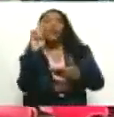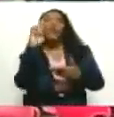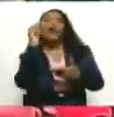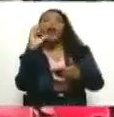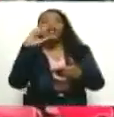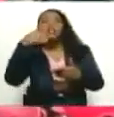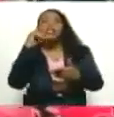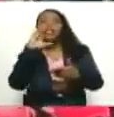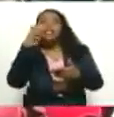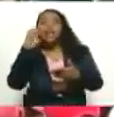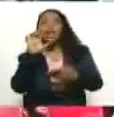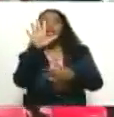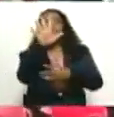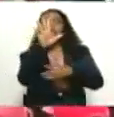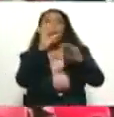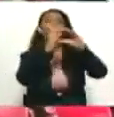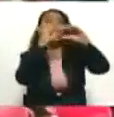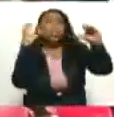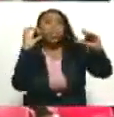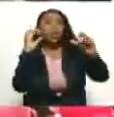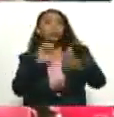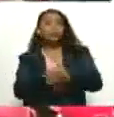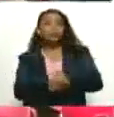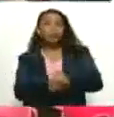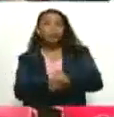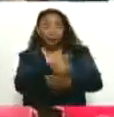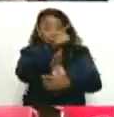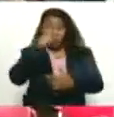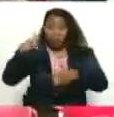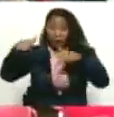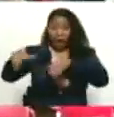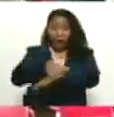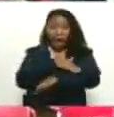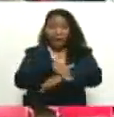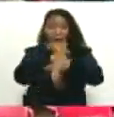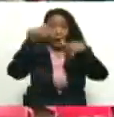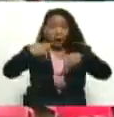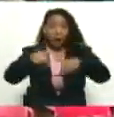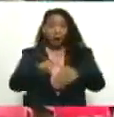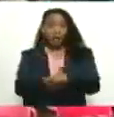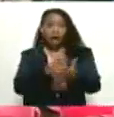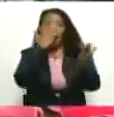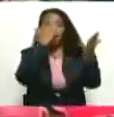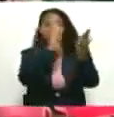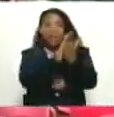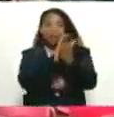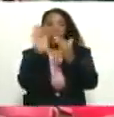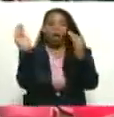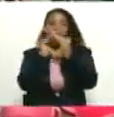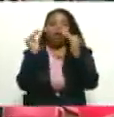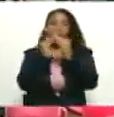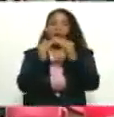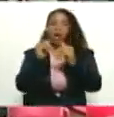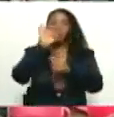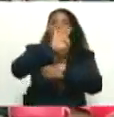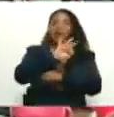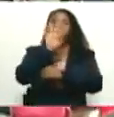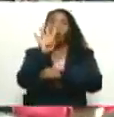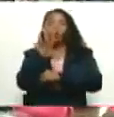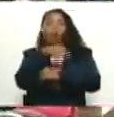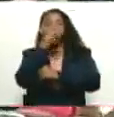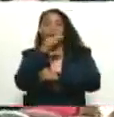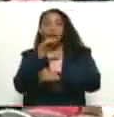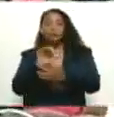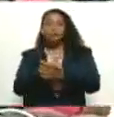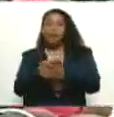con 5 autobuses, y está la gente en esta calle aquí, al frente de su casa, a las 3, 4 de la tarde,